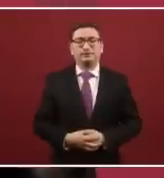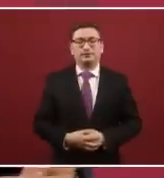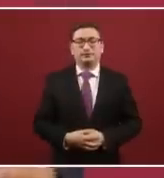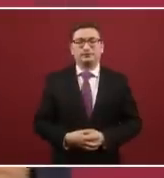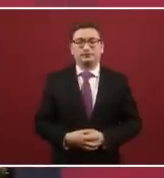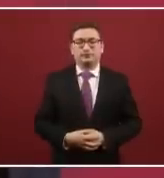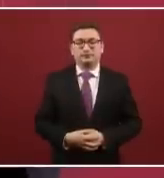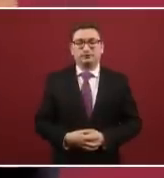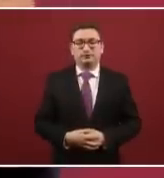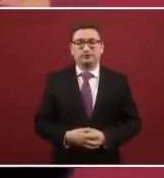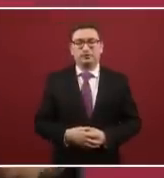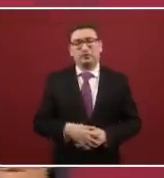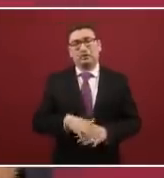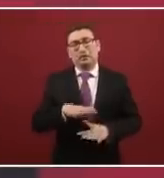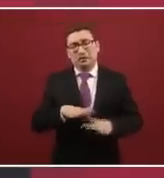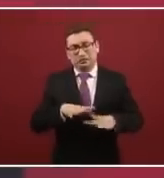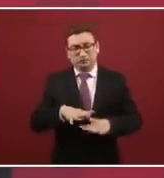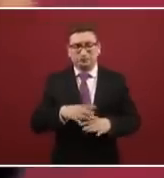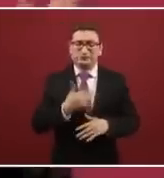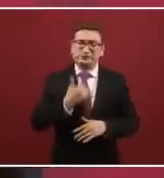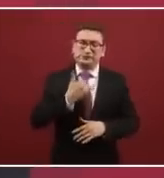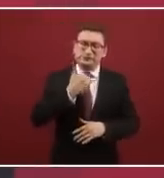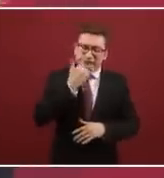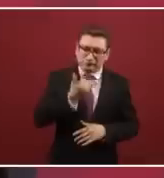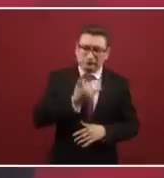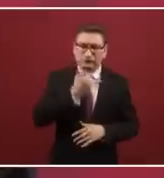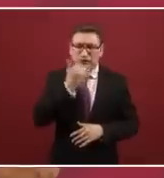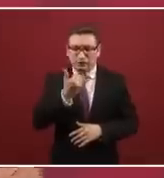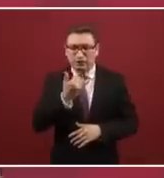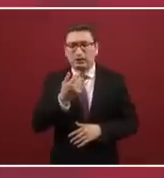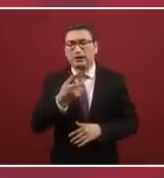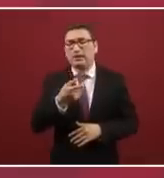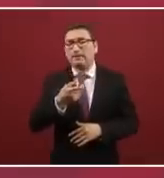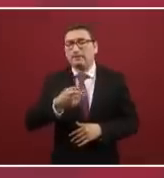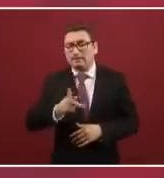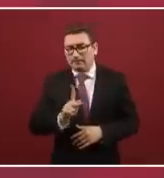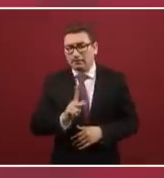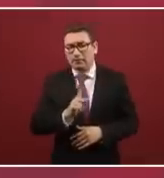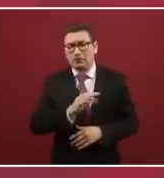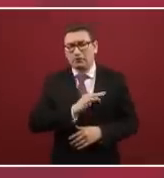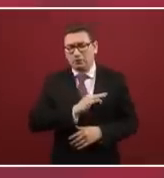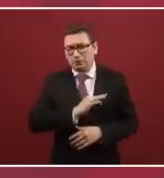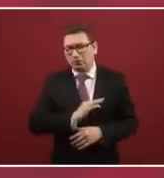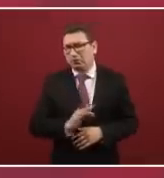se cometen errores, pero se pueden